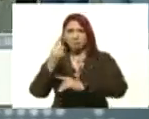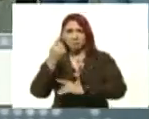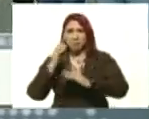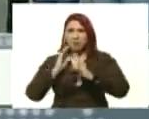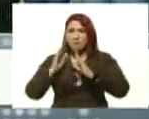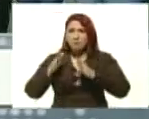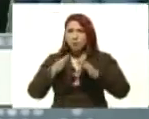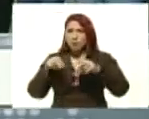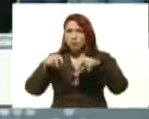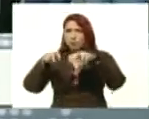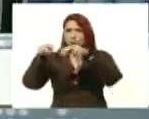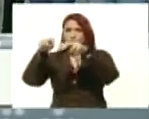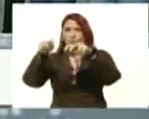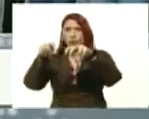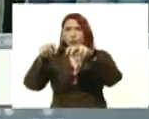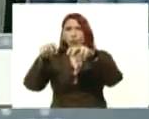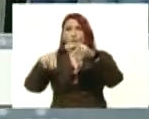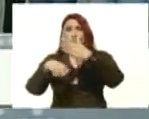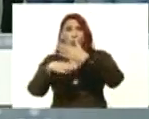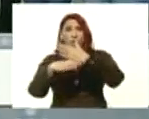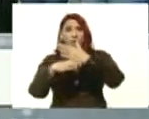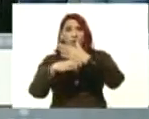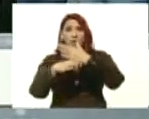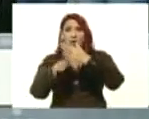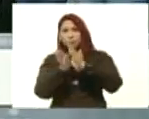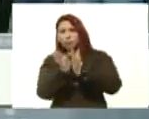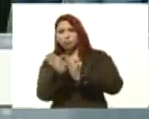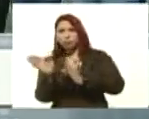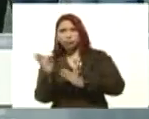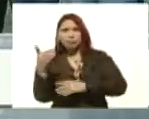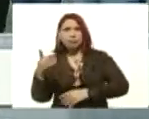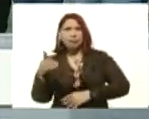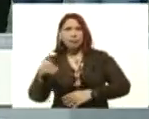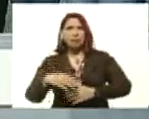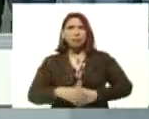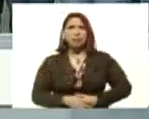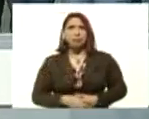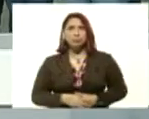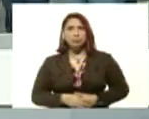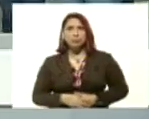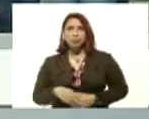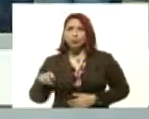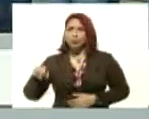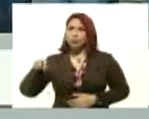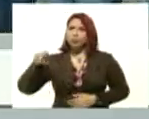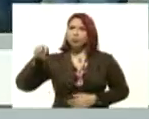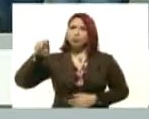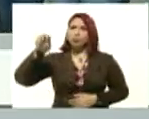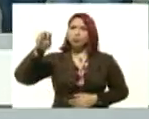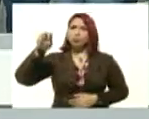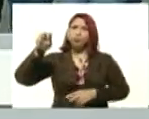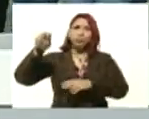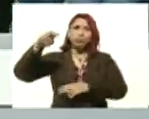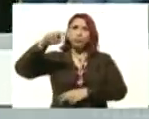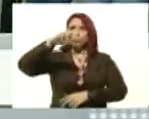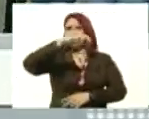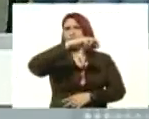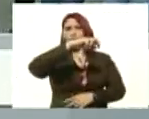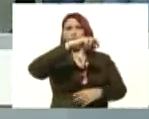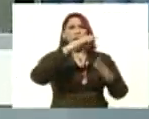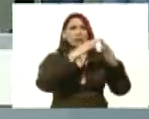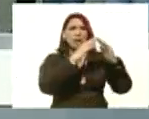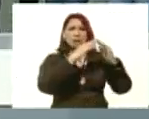Todavía había una parte así de un callejón, aquí agarrabas a la derecha. Subías por unas escaleras, cogías a la izquierda y estaba la casa de